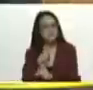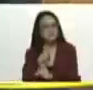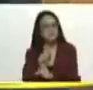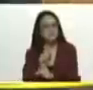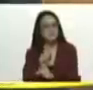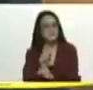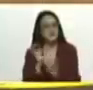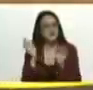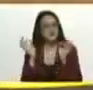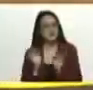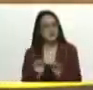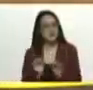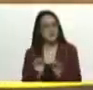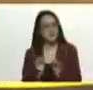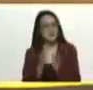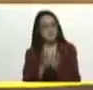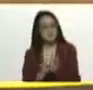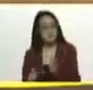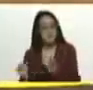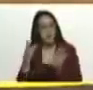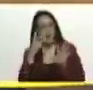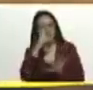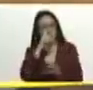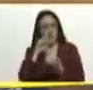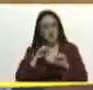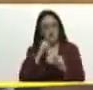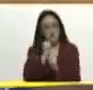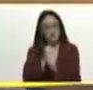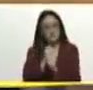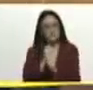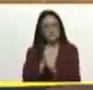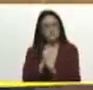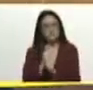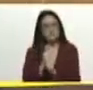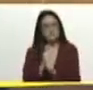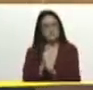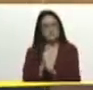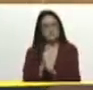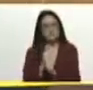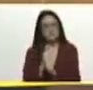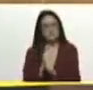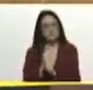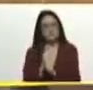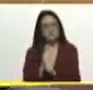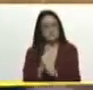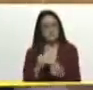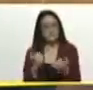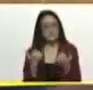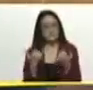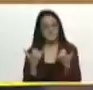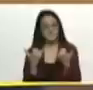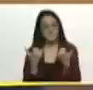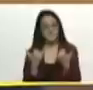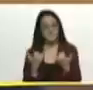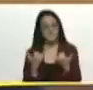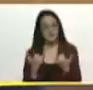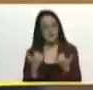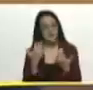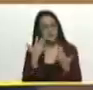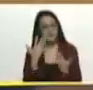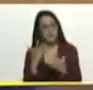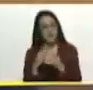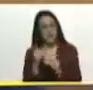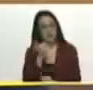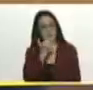total seguridad es que a lo largo de los 8 años de gestión y ahora, tras ver todo lo que ha pasado